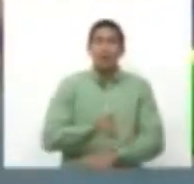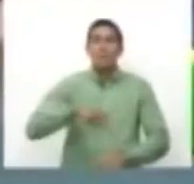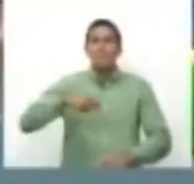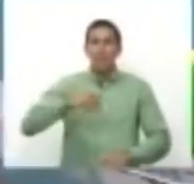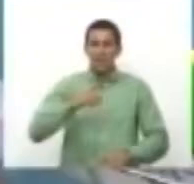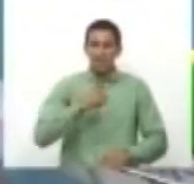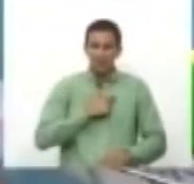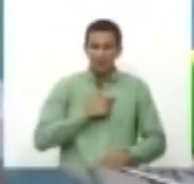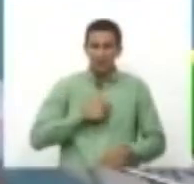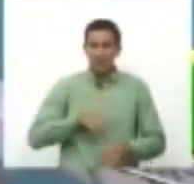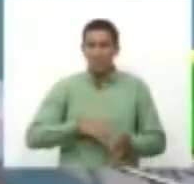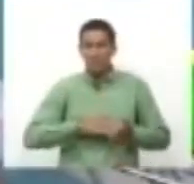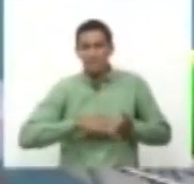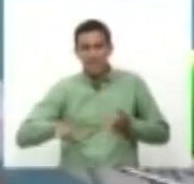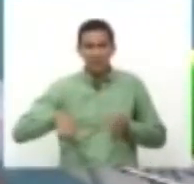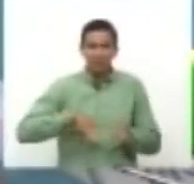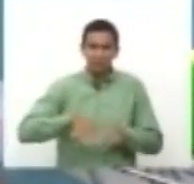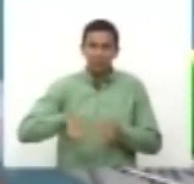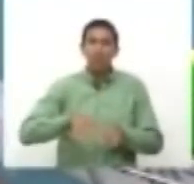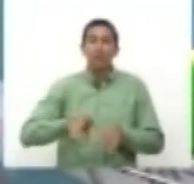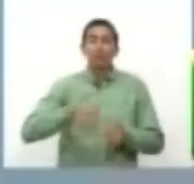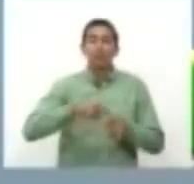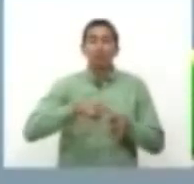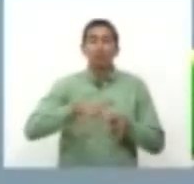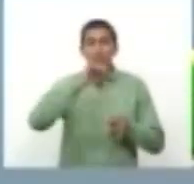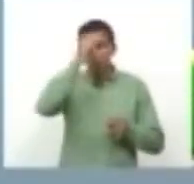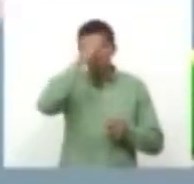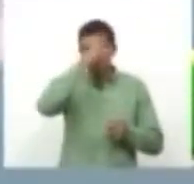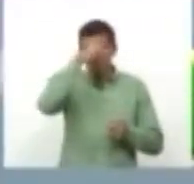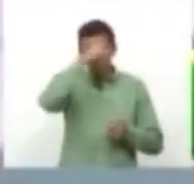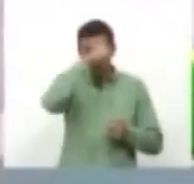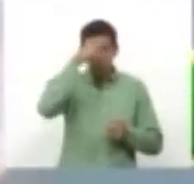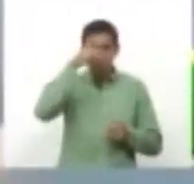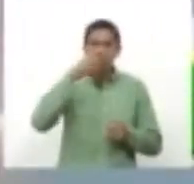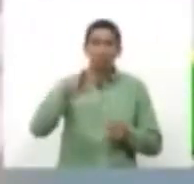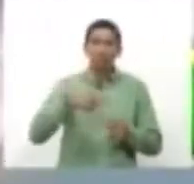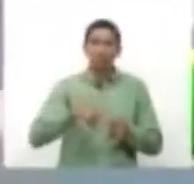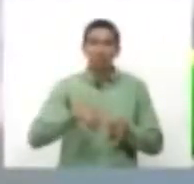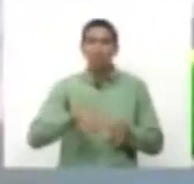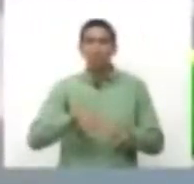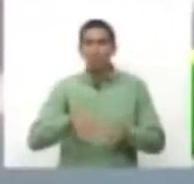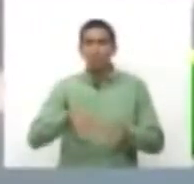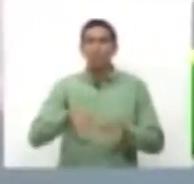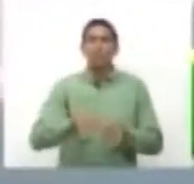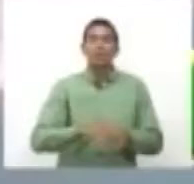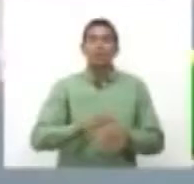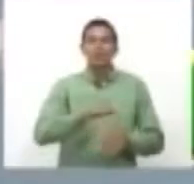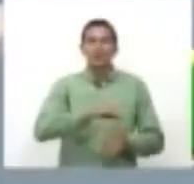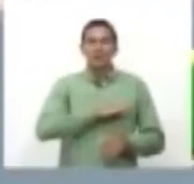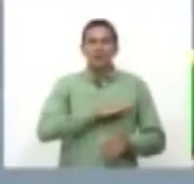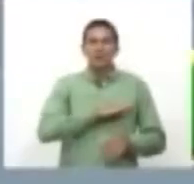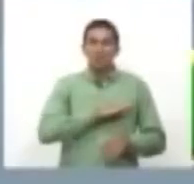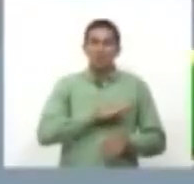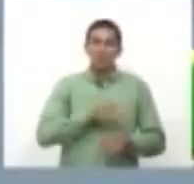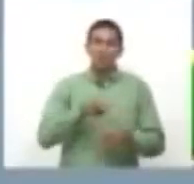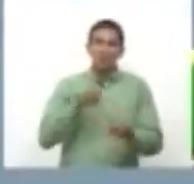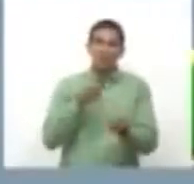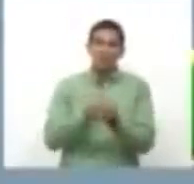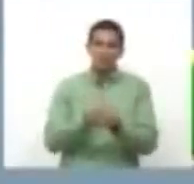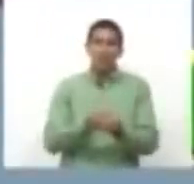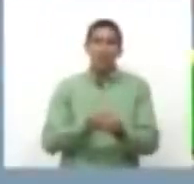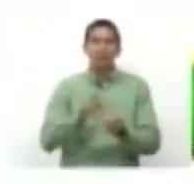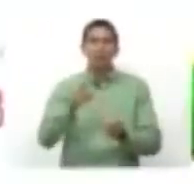en pista y debe competir el próximo domingo en maratón. El deportista, apoyado por la alcaldía de Barranquilla, expresó su agradecimiento en